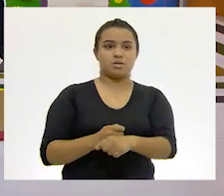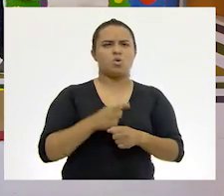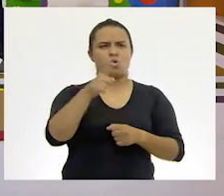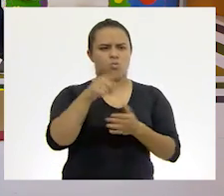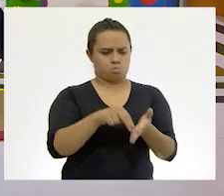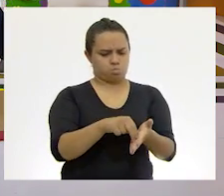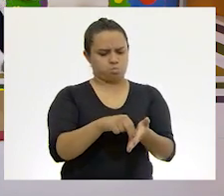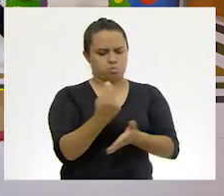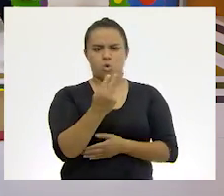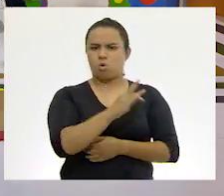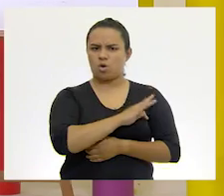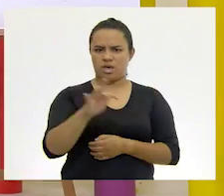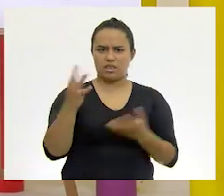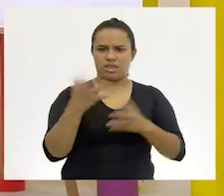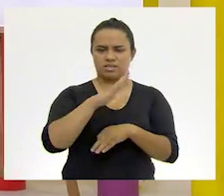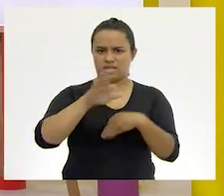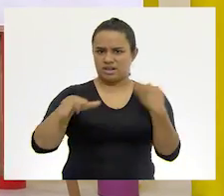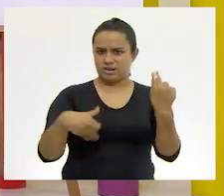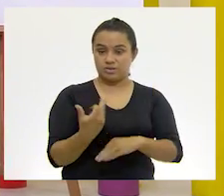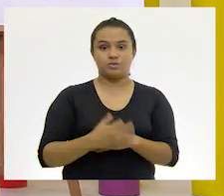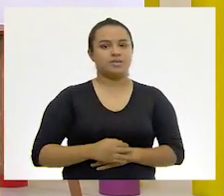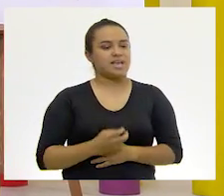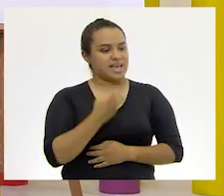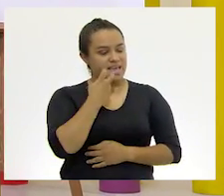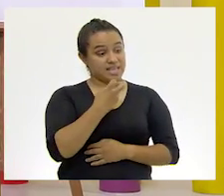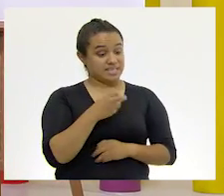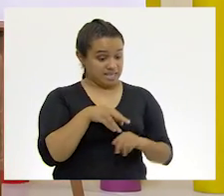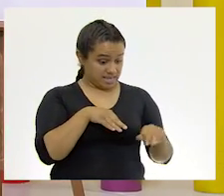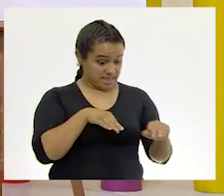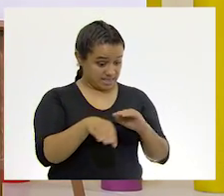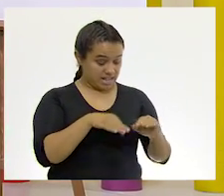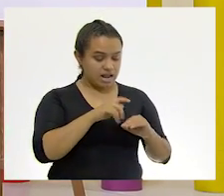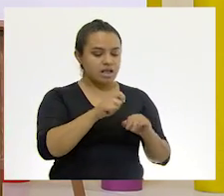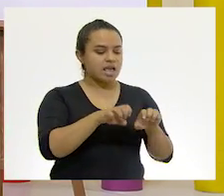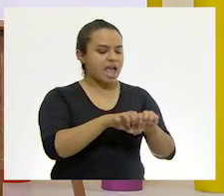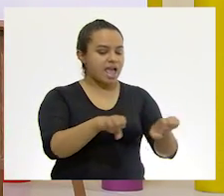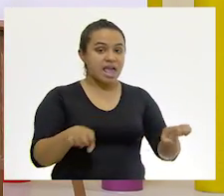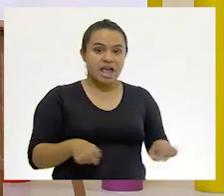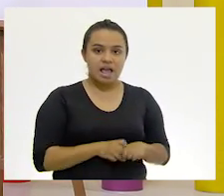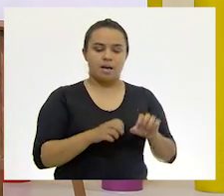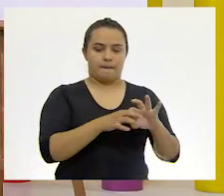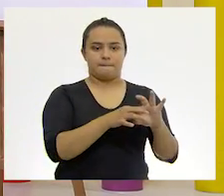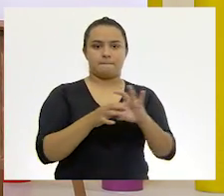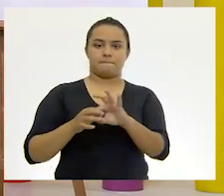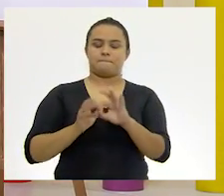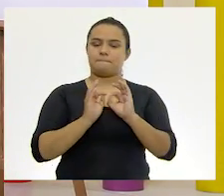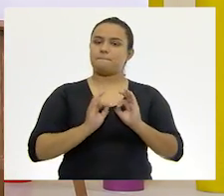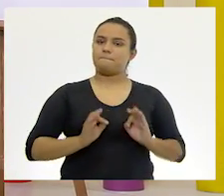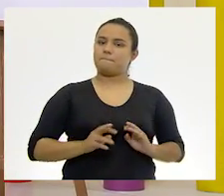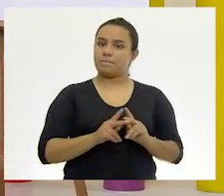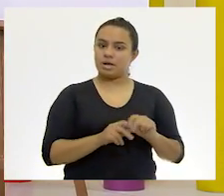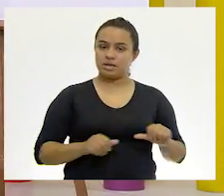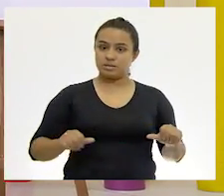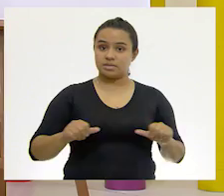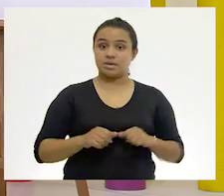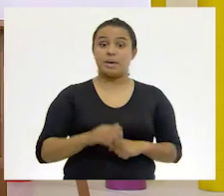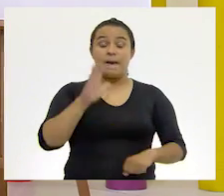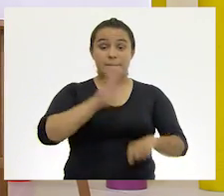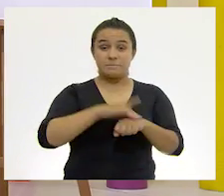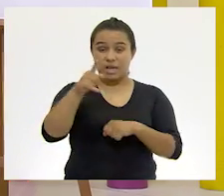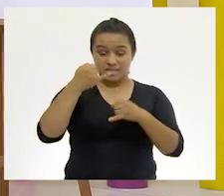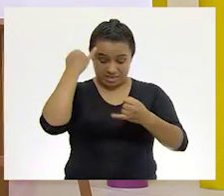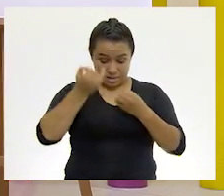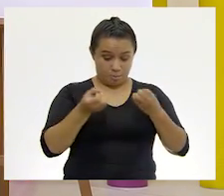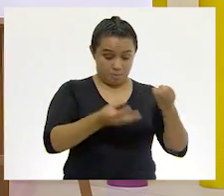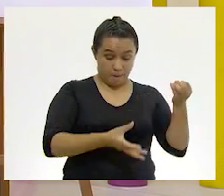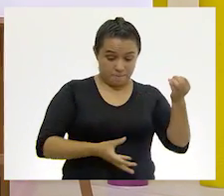firmen todos. Exactamente. Ese es un trabajo en equipo armonioso, donde además, mientras más ideas